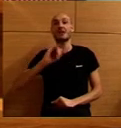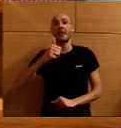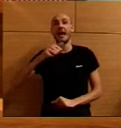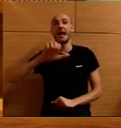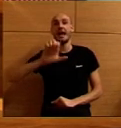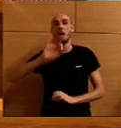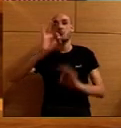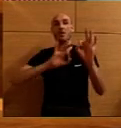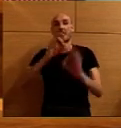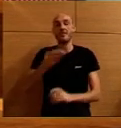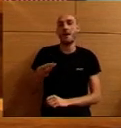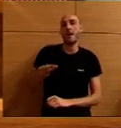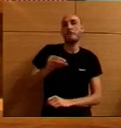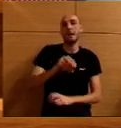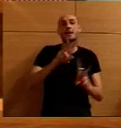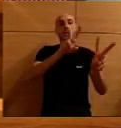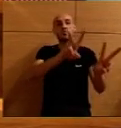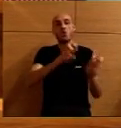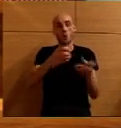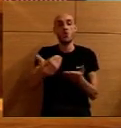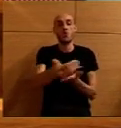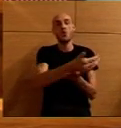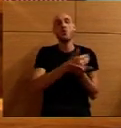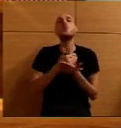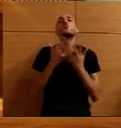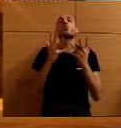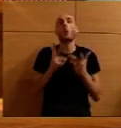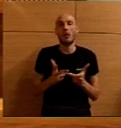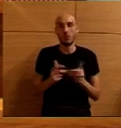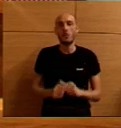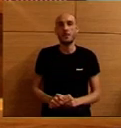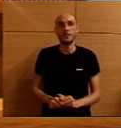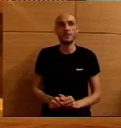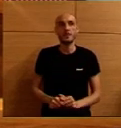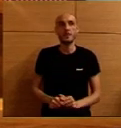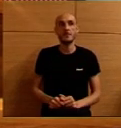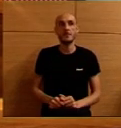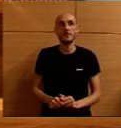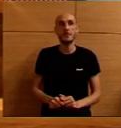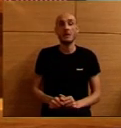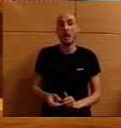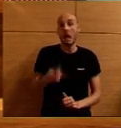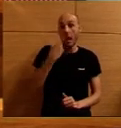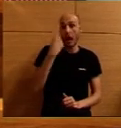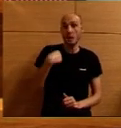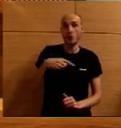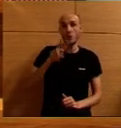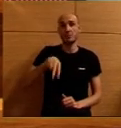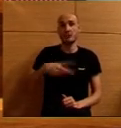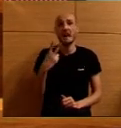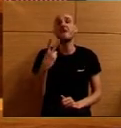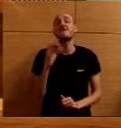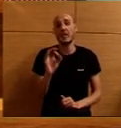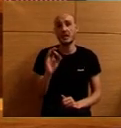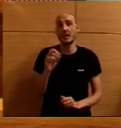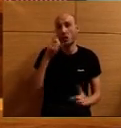recargo provincial del impuesto de actividades económicas? Pues la recaudación neta del ejercicio 2020, que es el